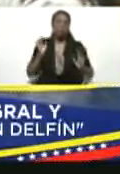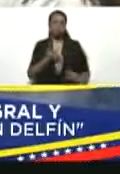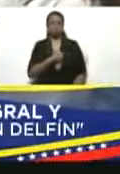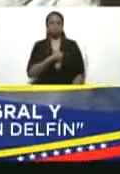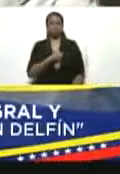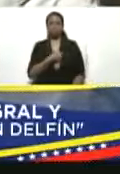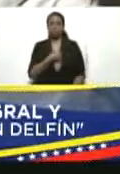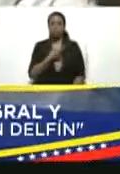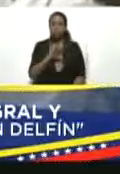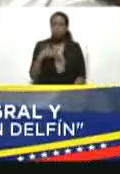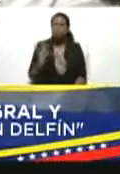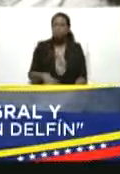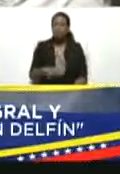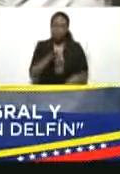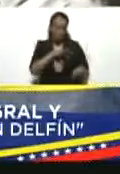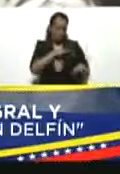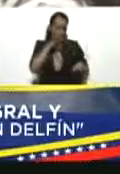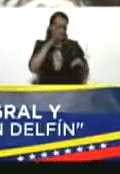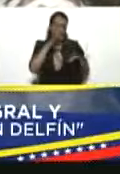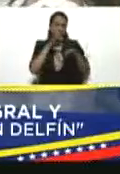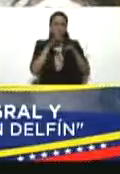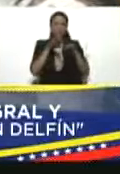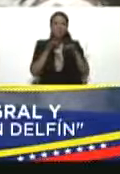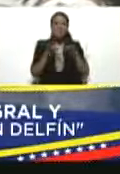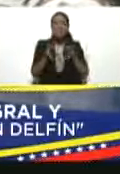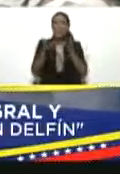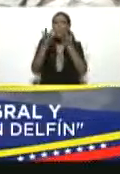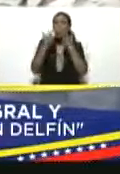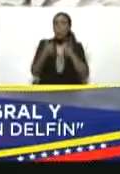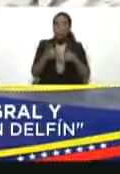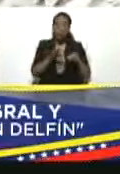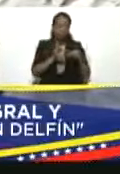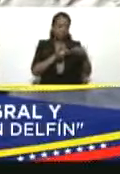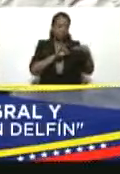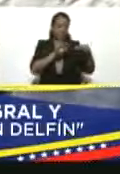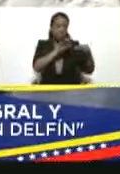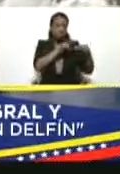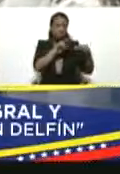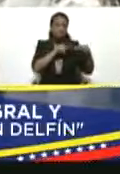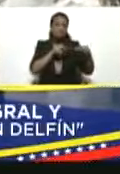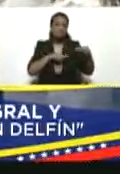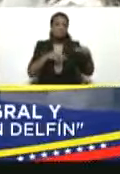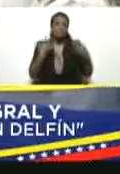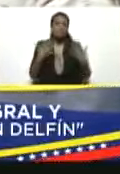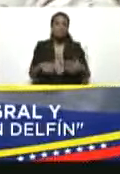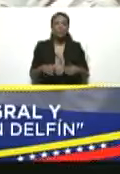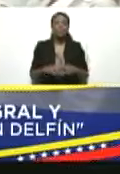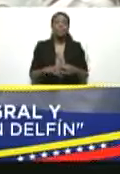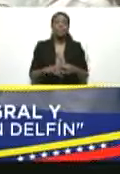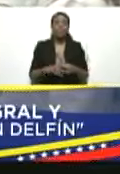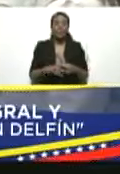Déjame ver Miguel Ángel ya mebas a contar qué haces tú Aquí Miguel Ángel